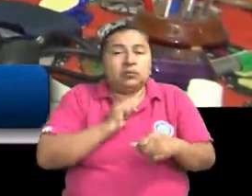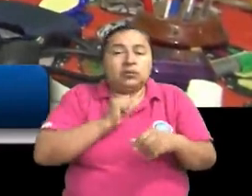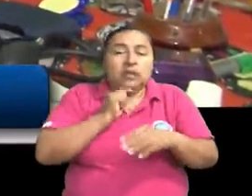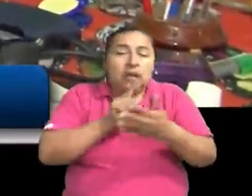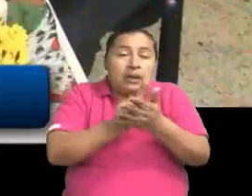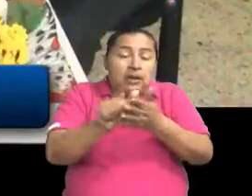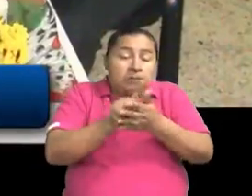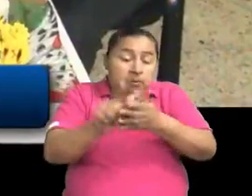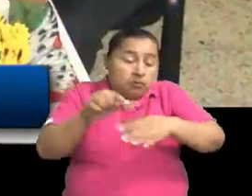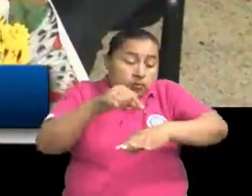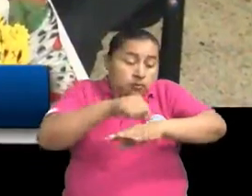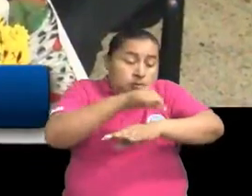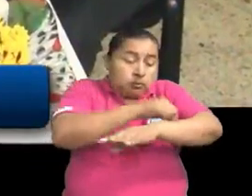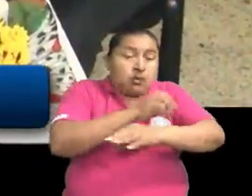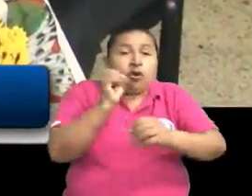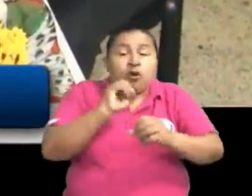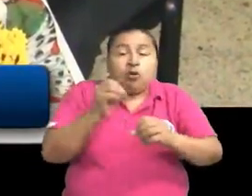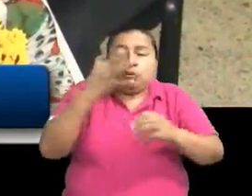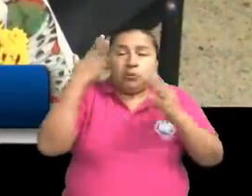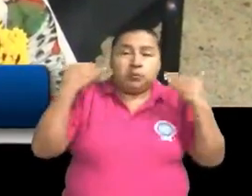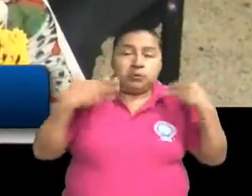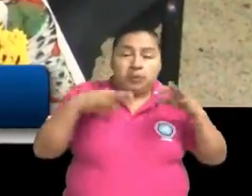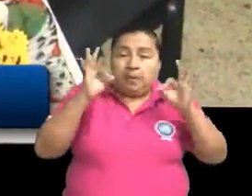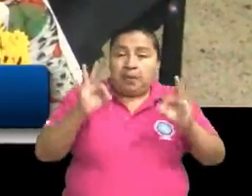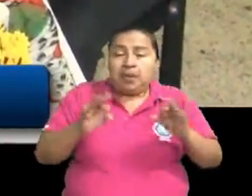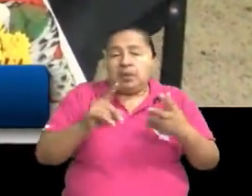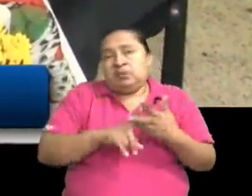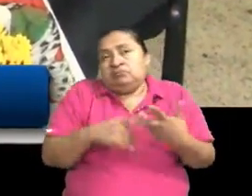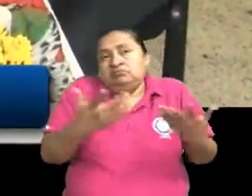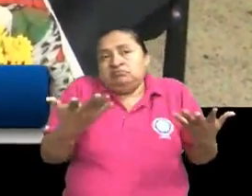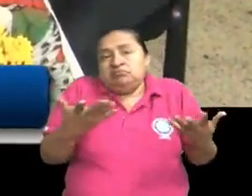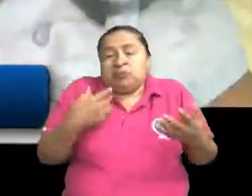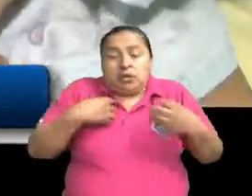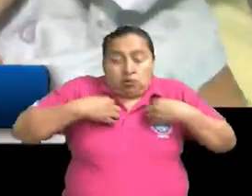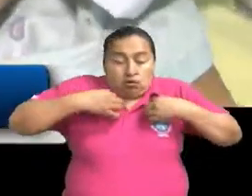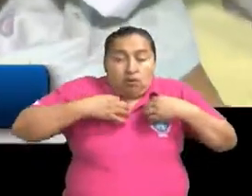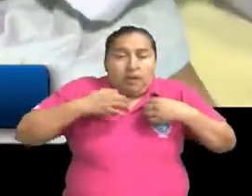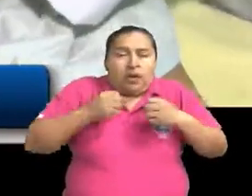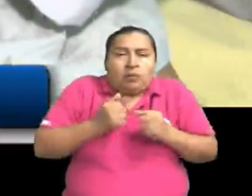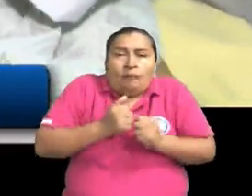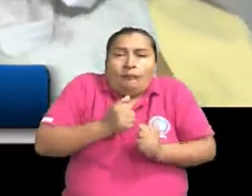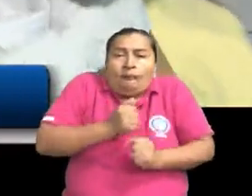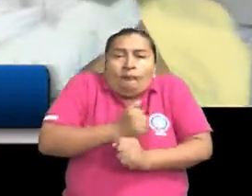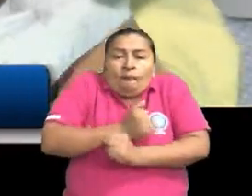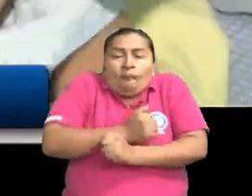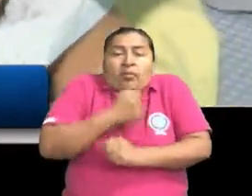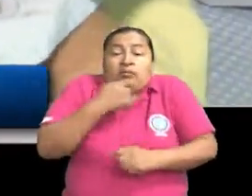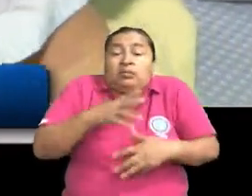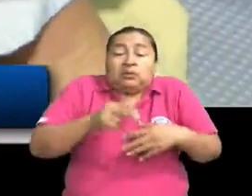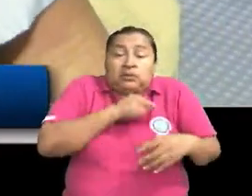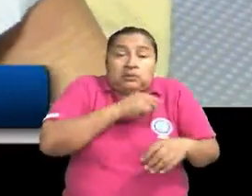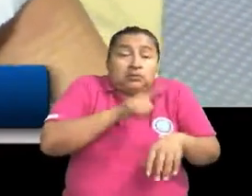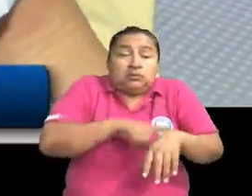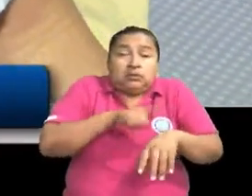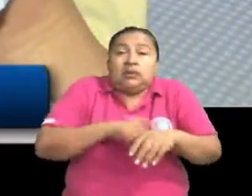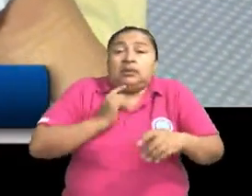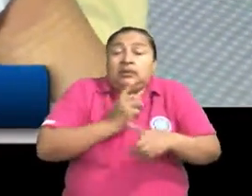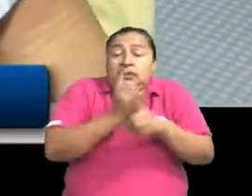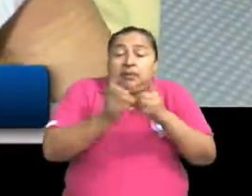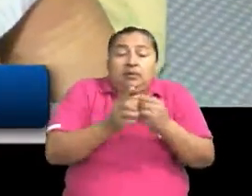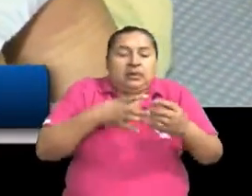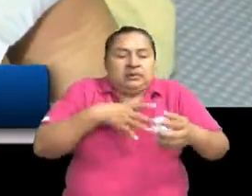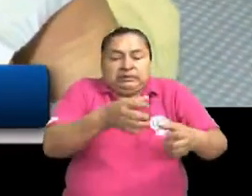que esté bañadito, que uno use ropa muy fresca, muy apretada, porque a la hora tenemos que